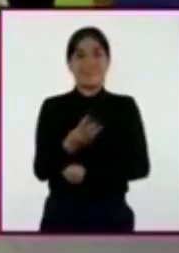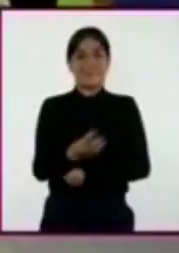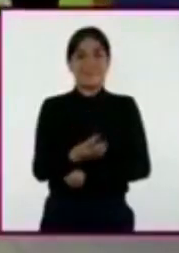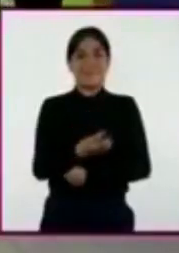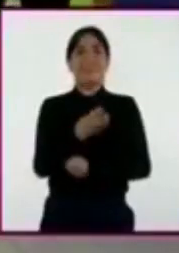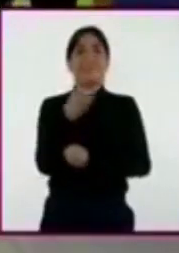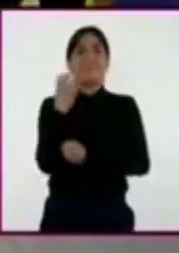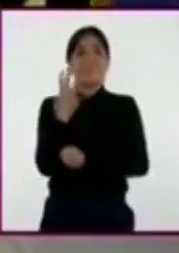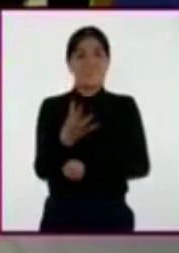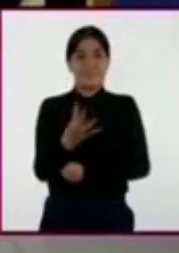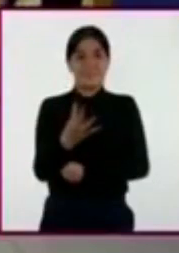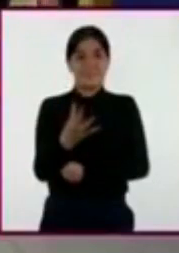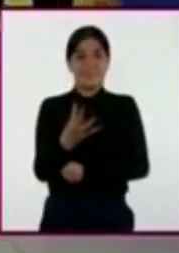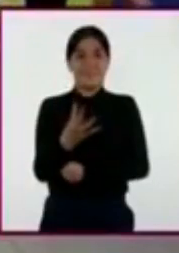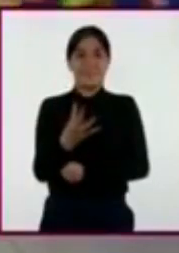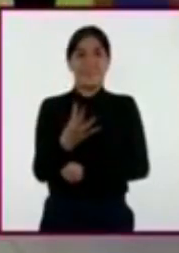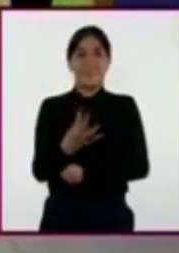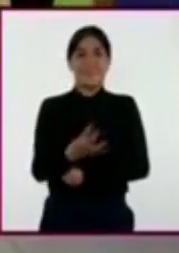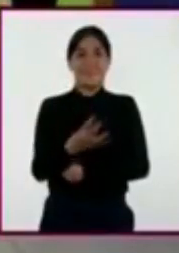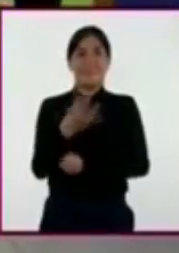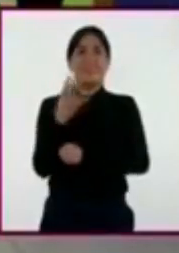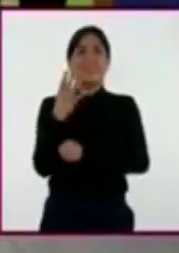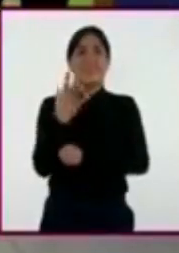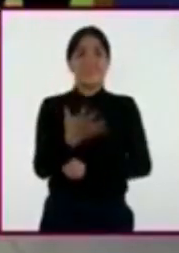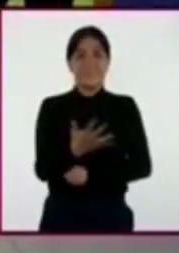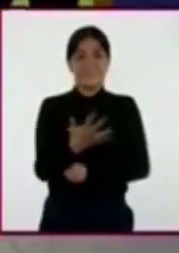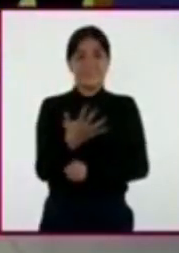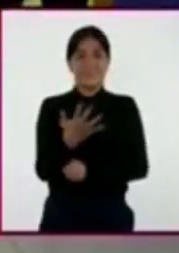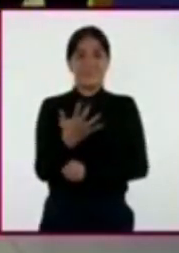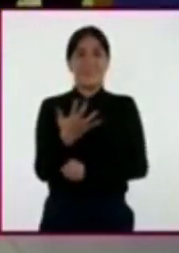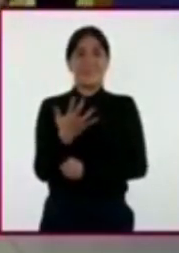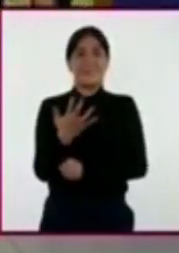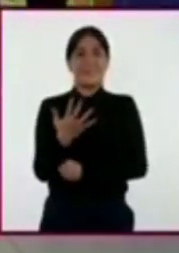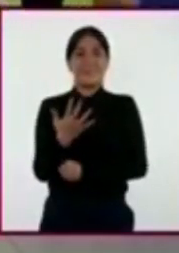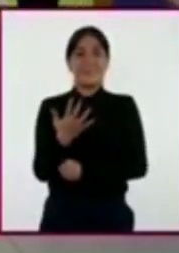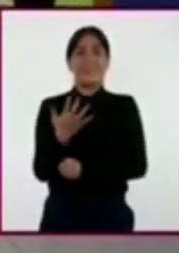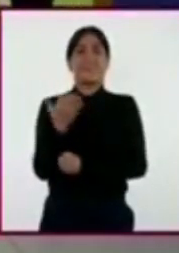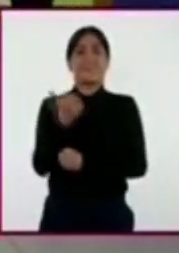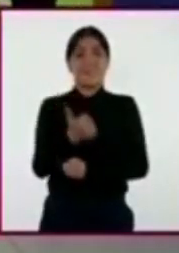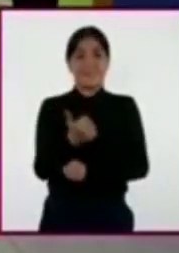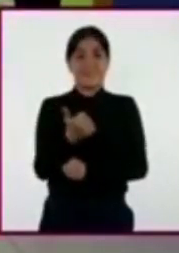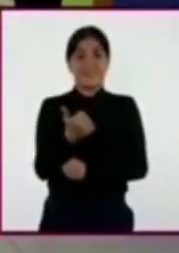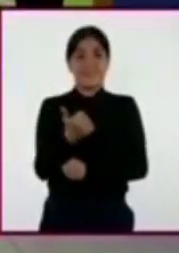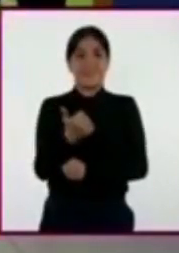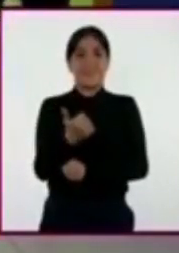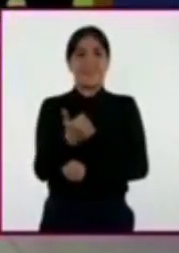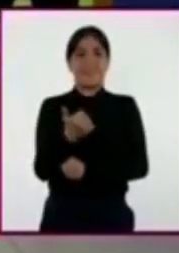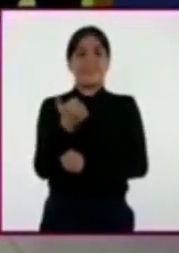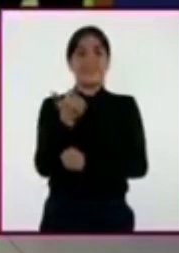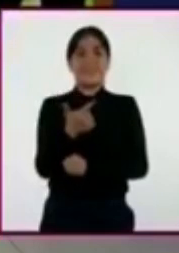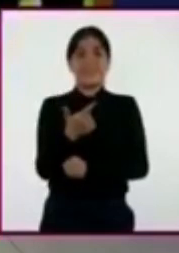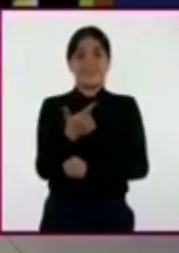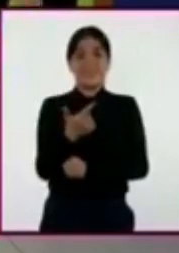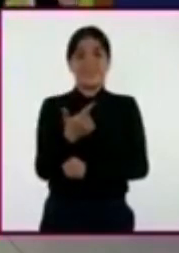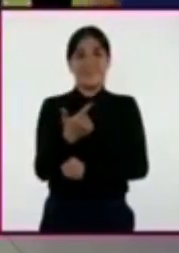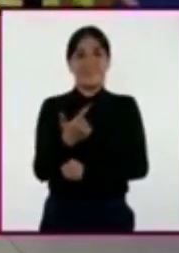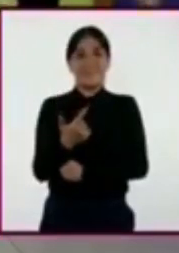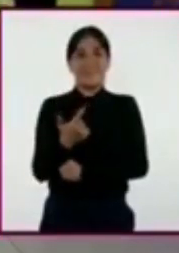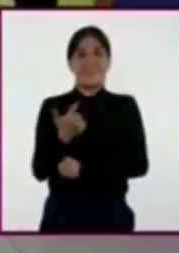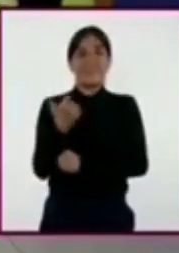3, 4, 5, 6,